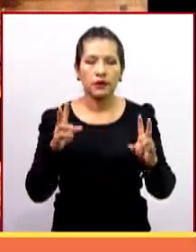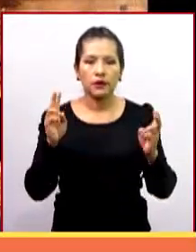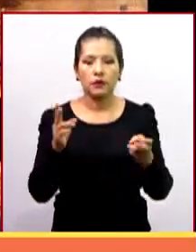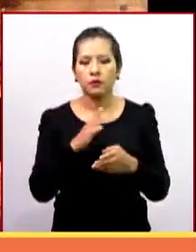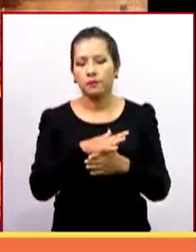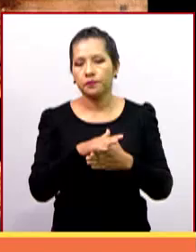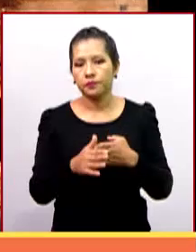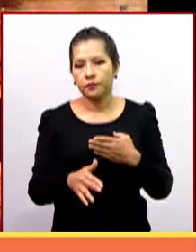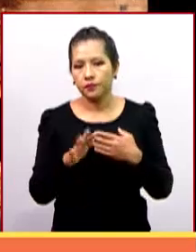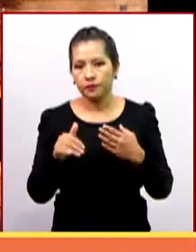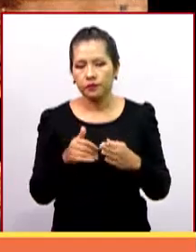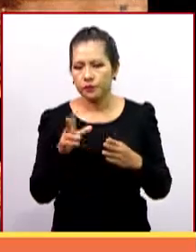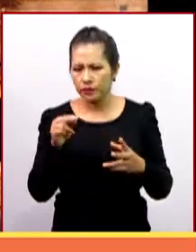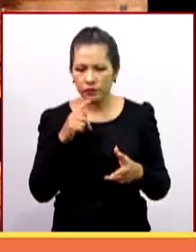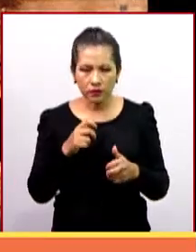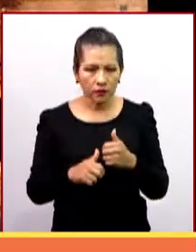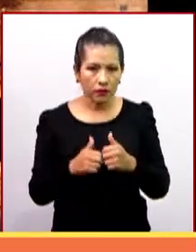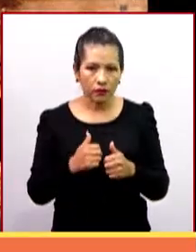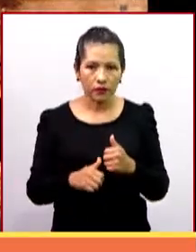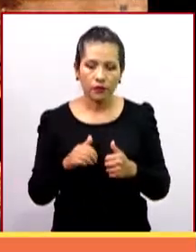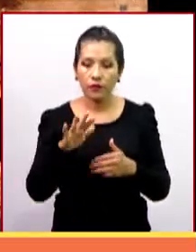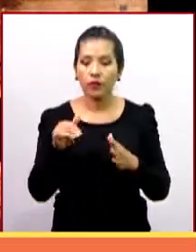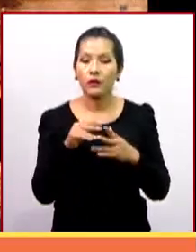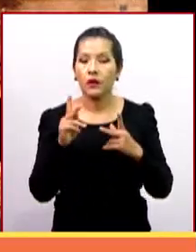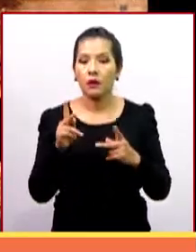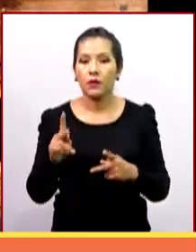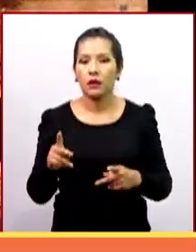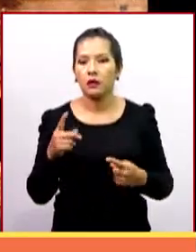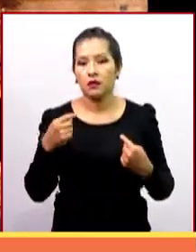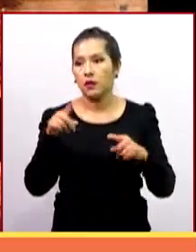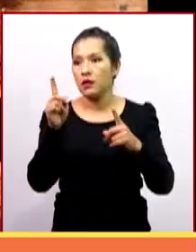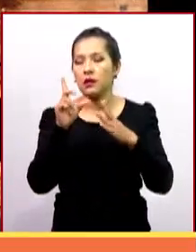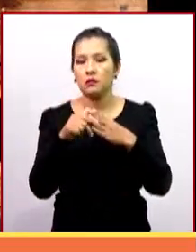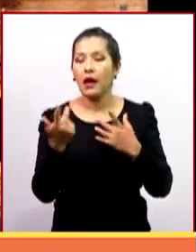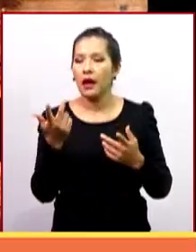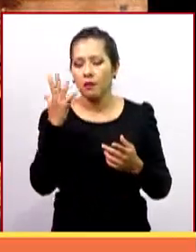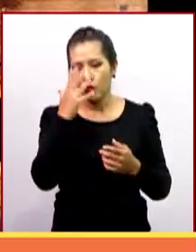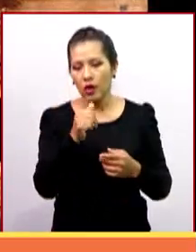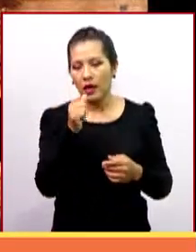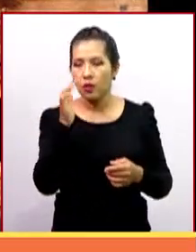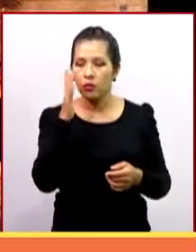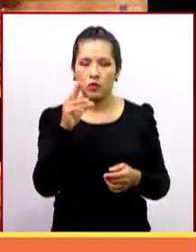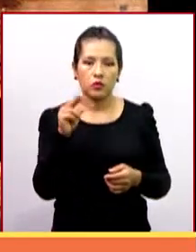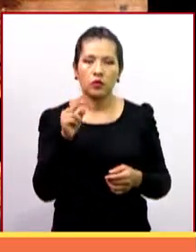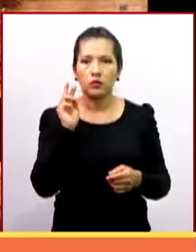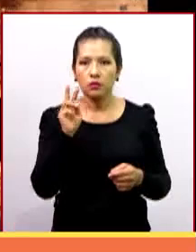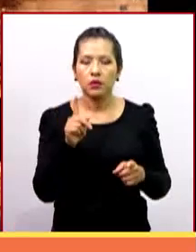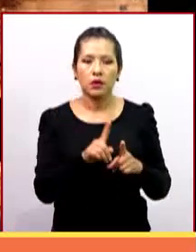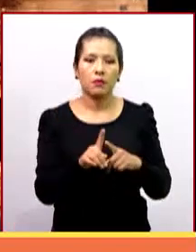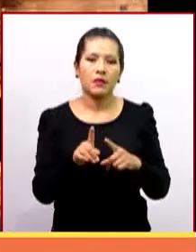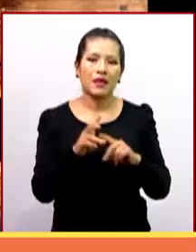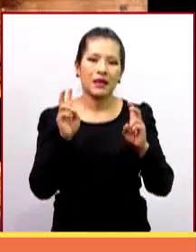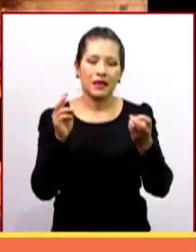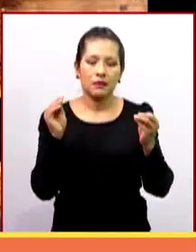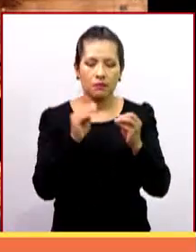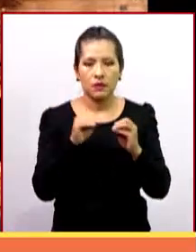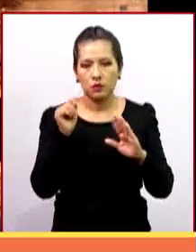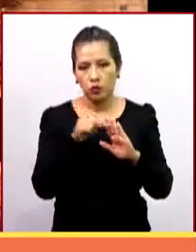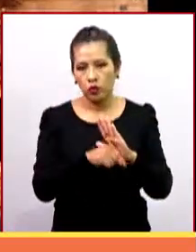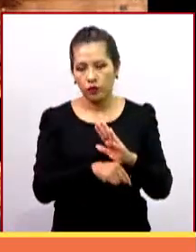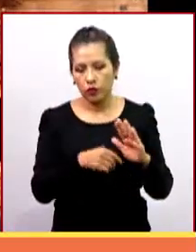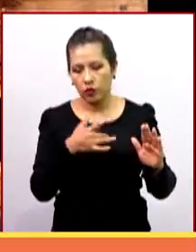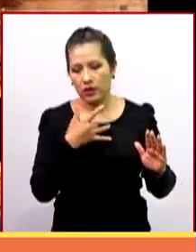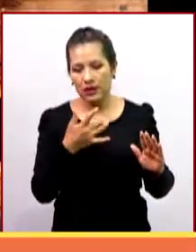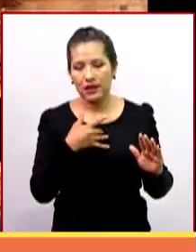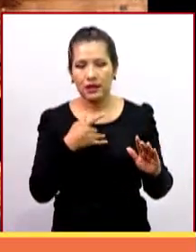sea tan abstracta, ¿no? Que el espectador no vaya y diga, wow, qué interesante lo del agua, sino que conecte con algún tema más, si